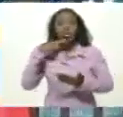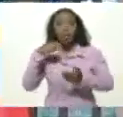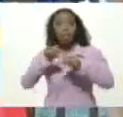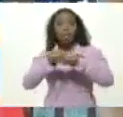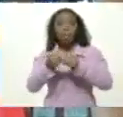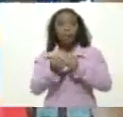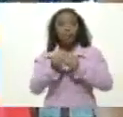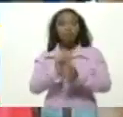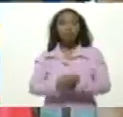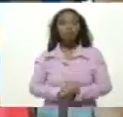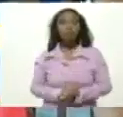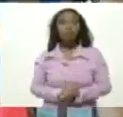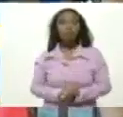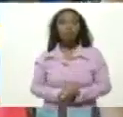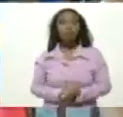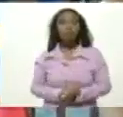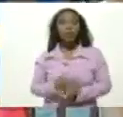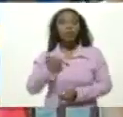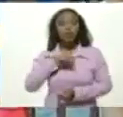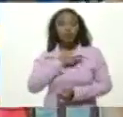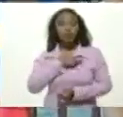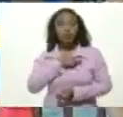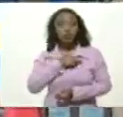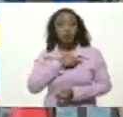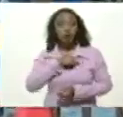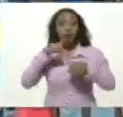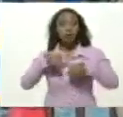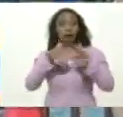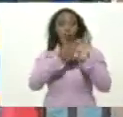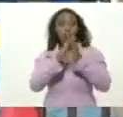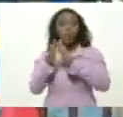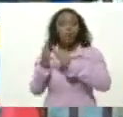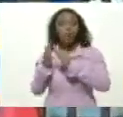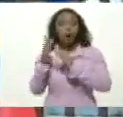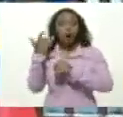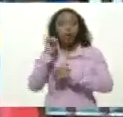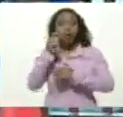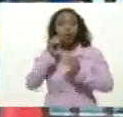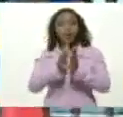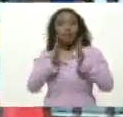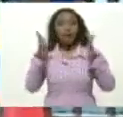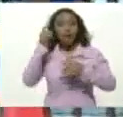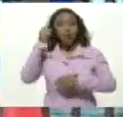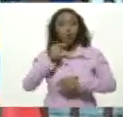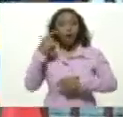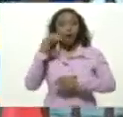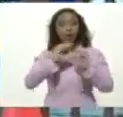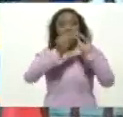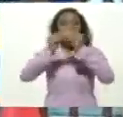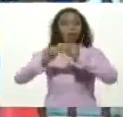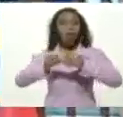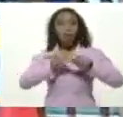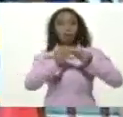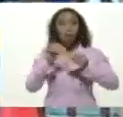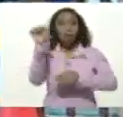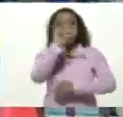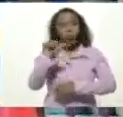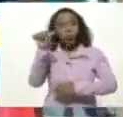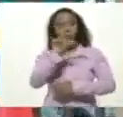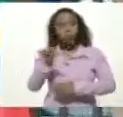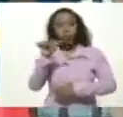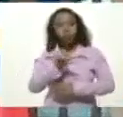Y nosotros en nuestra comuna El Gran Sucre elaboramos semanalmente